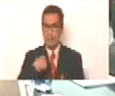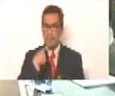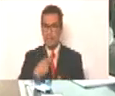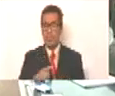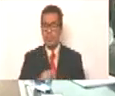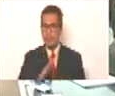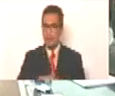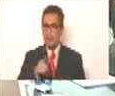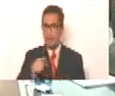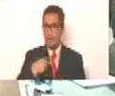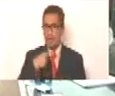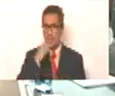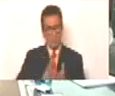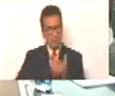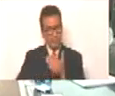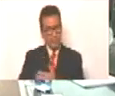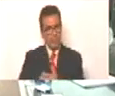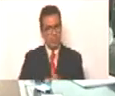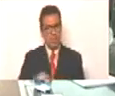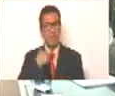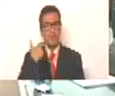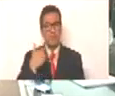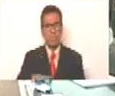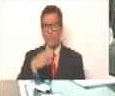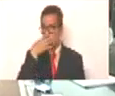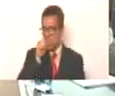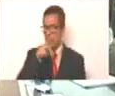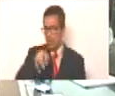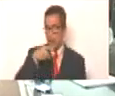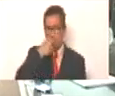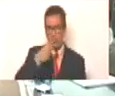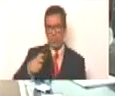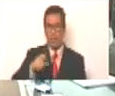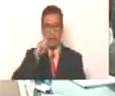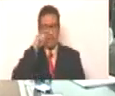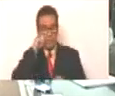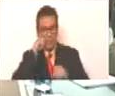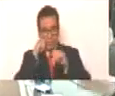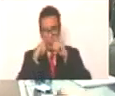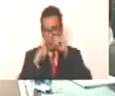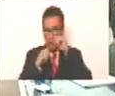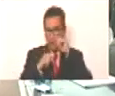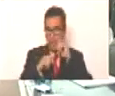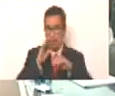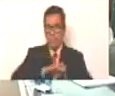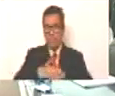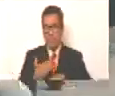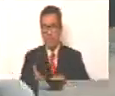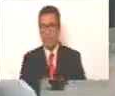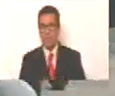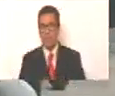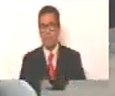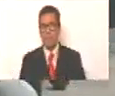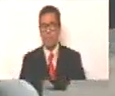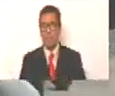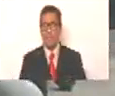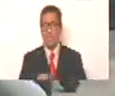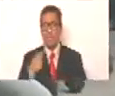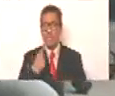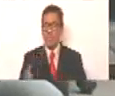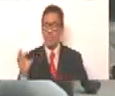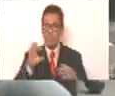partió, entendíamos cómo el pueblo lo lloraba. Porque, bueno, él se vinculó al